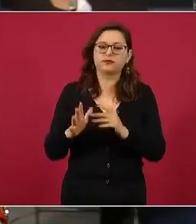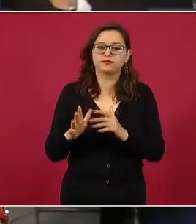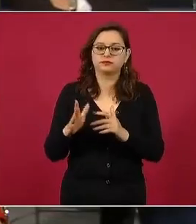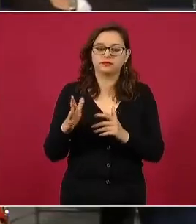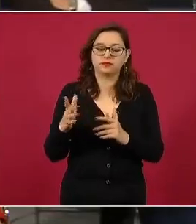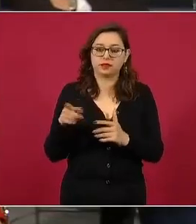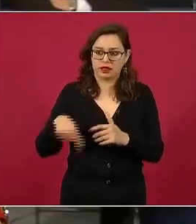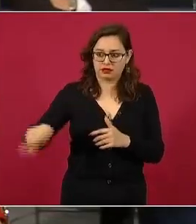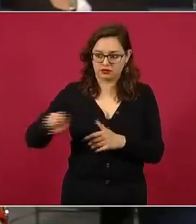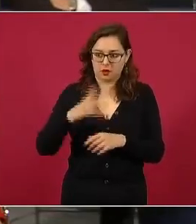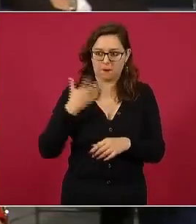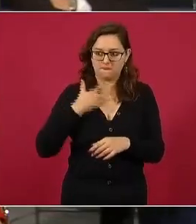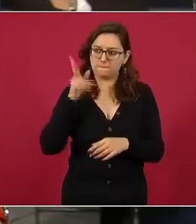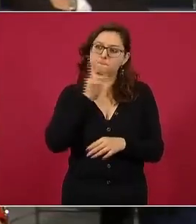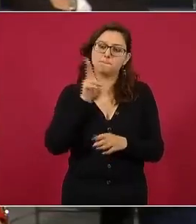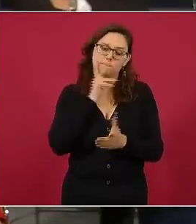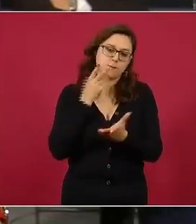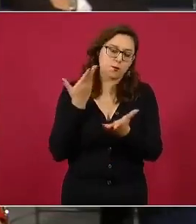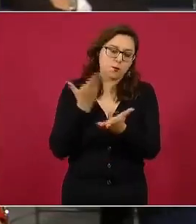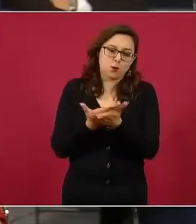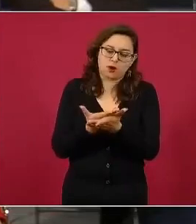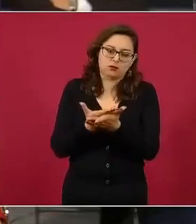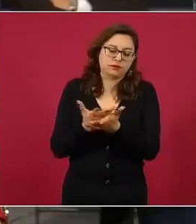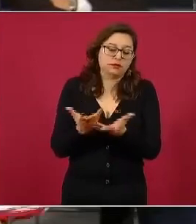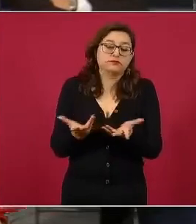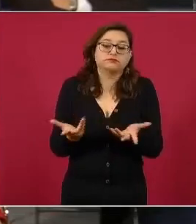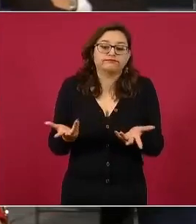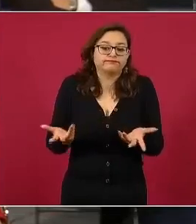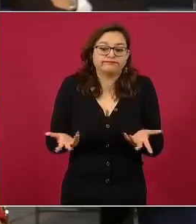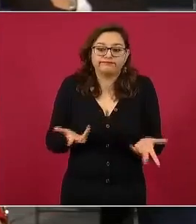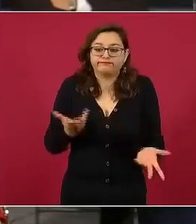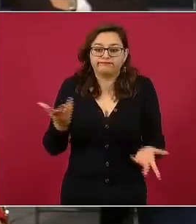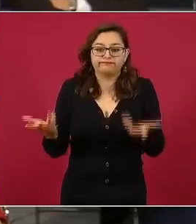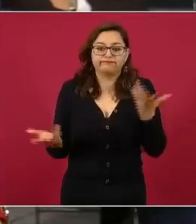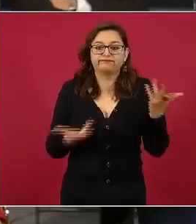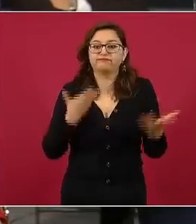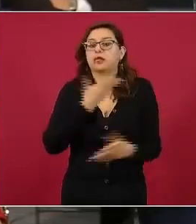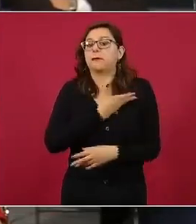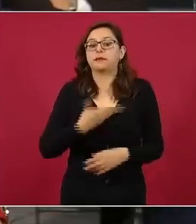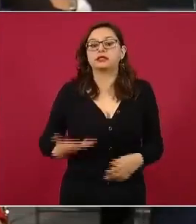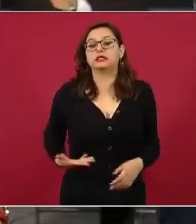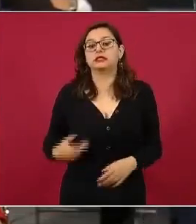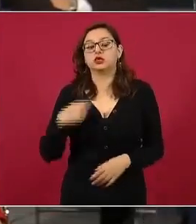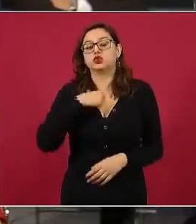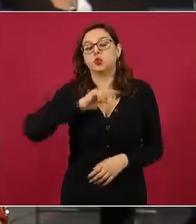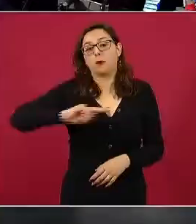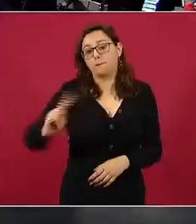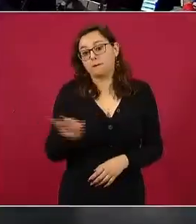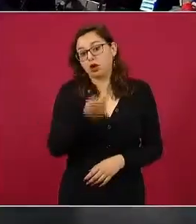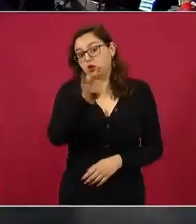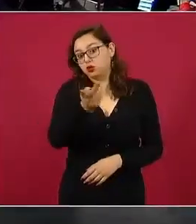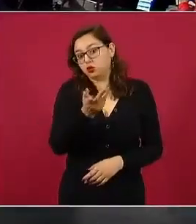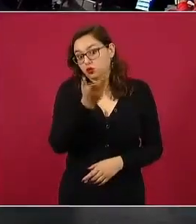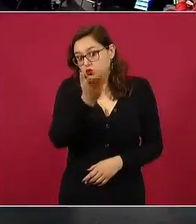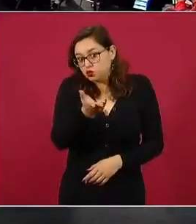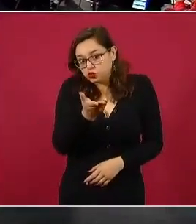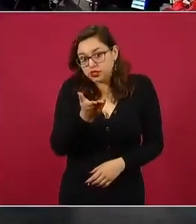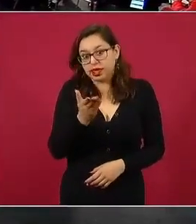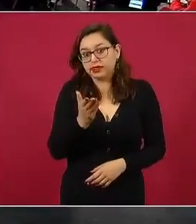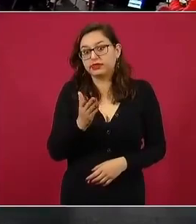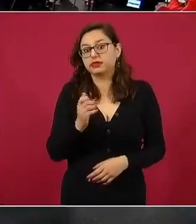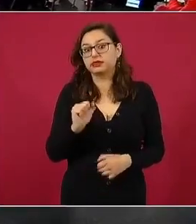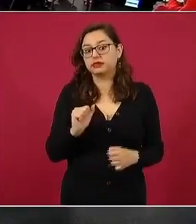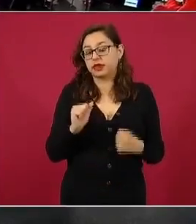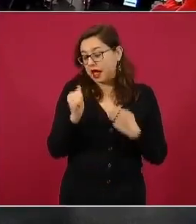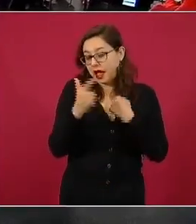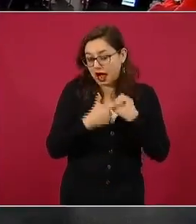por parte de ellos mismos, los trabajadores. Entonces, presidente, yo le preguntaría si pudiera ser, si usted